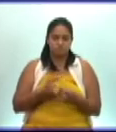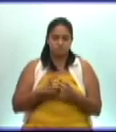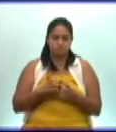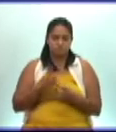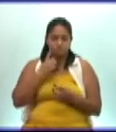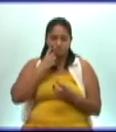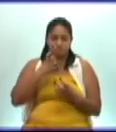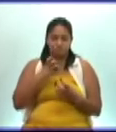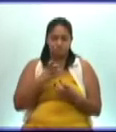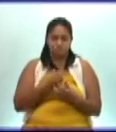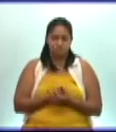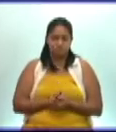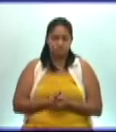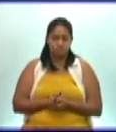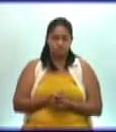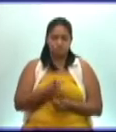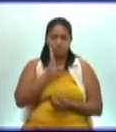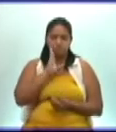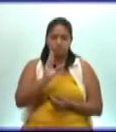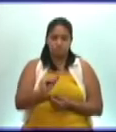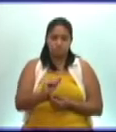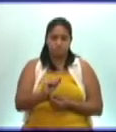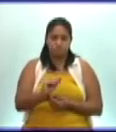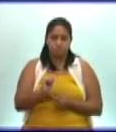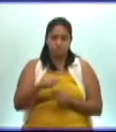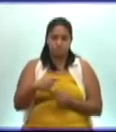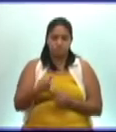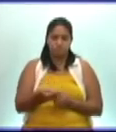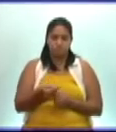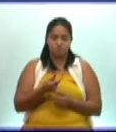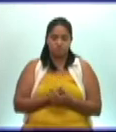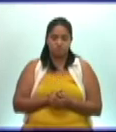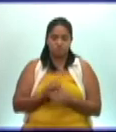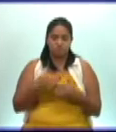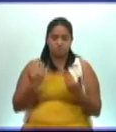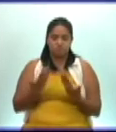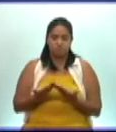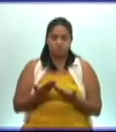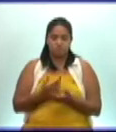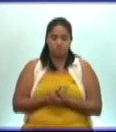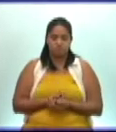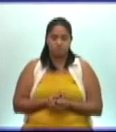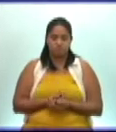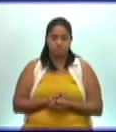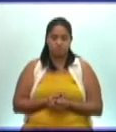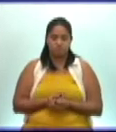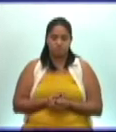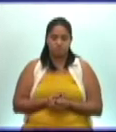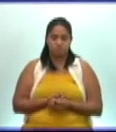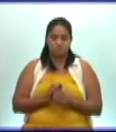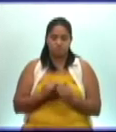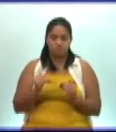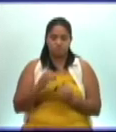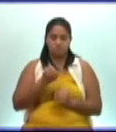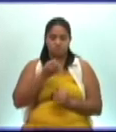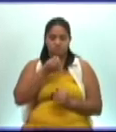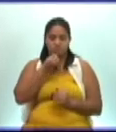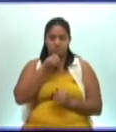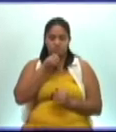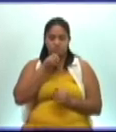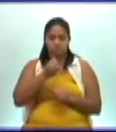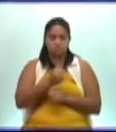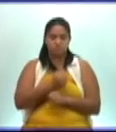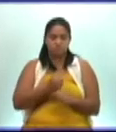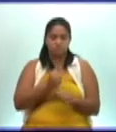importantes que hemos discutido recientemente. ¿Cuál de las expresiones de los máximos podemos utilizar